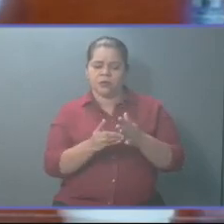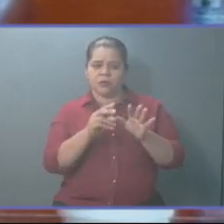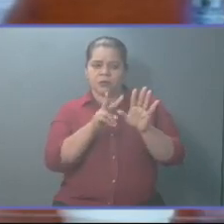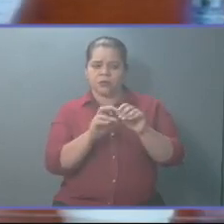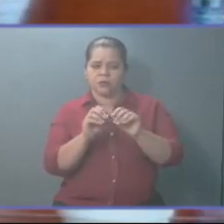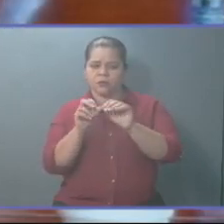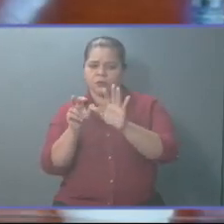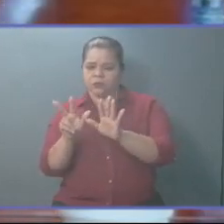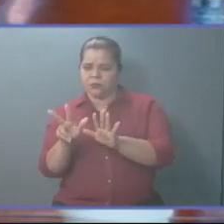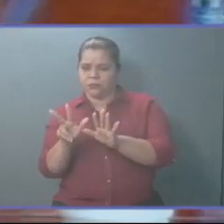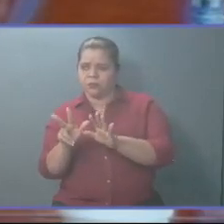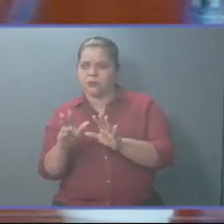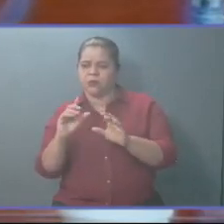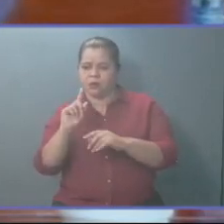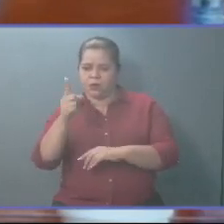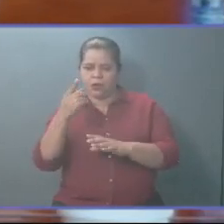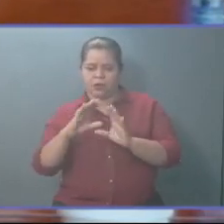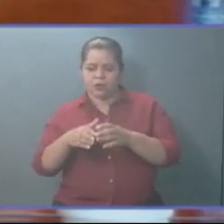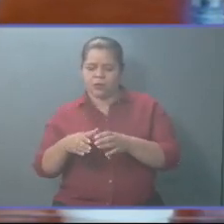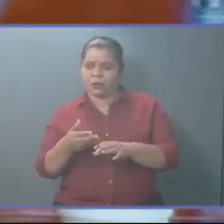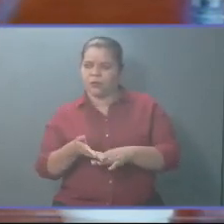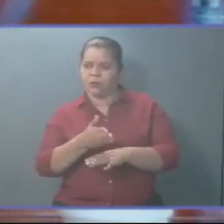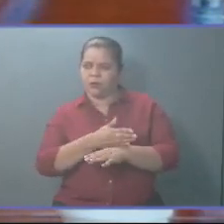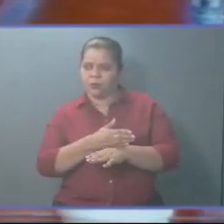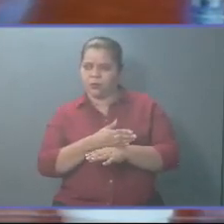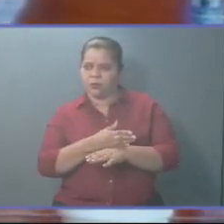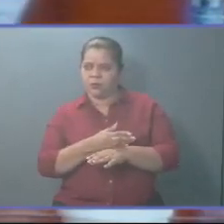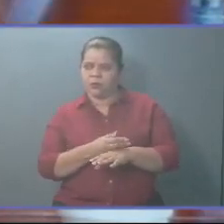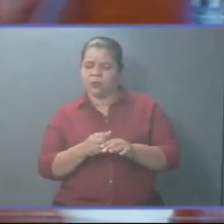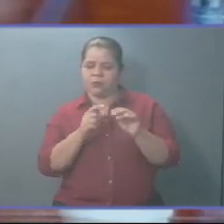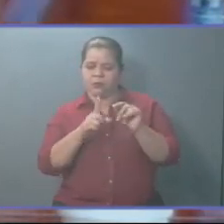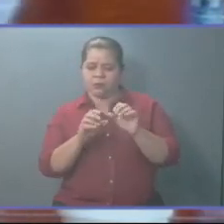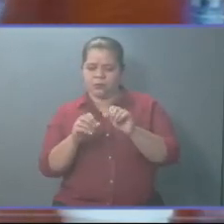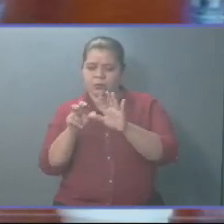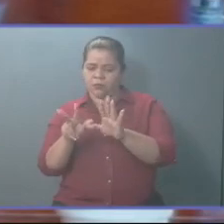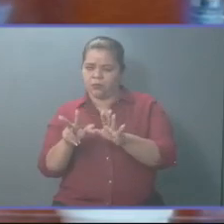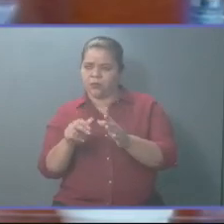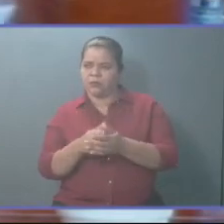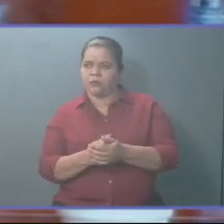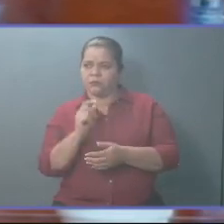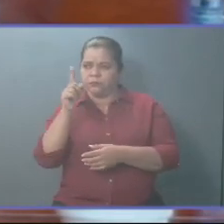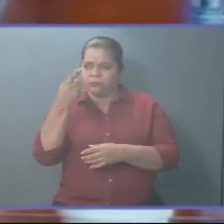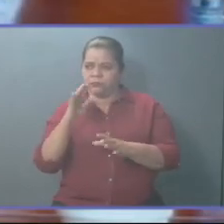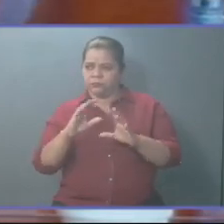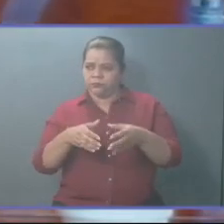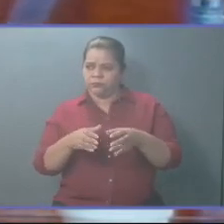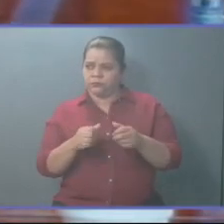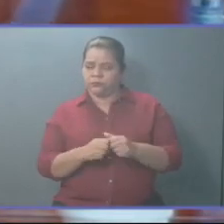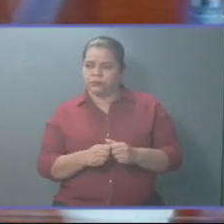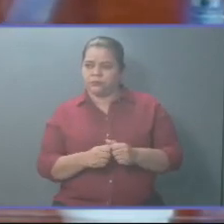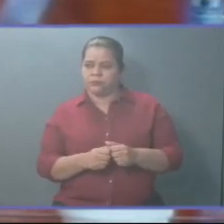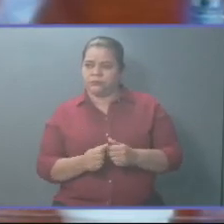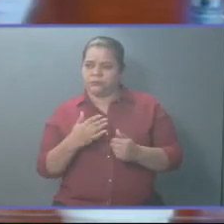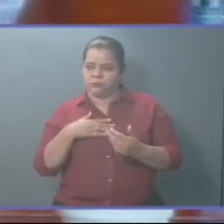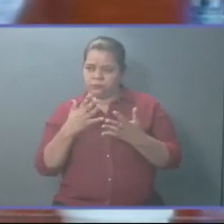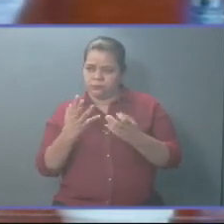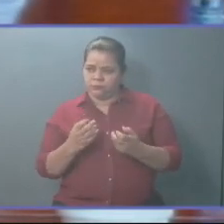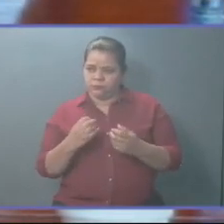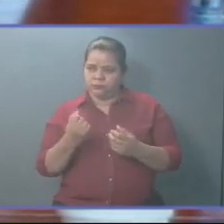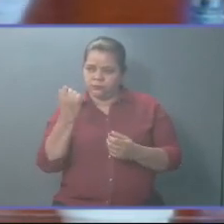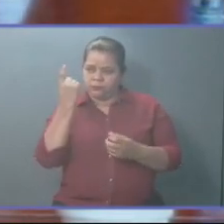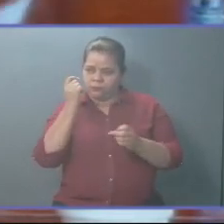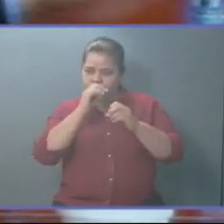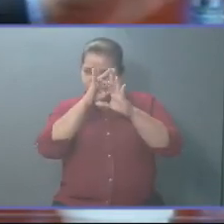208 del primer comité que hubo. Sí, 608, perdón, del primer comité que se dio. Quisiera tener ese